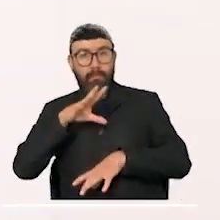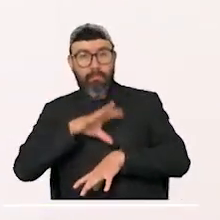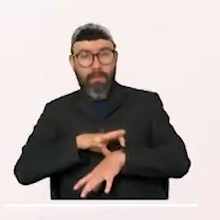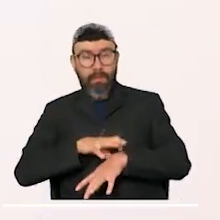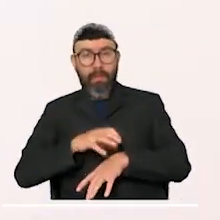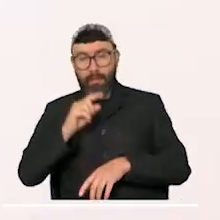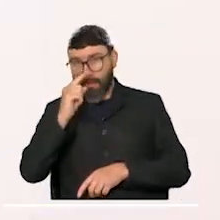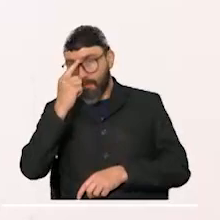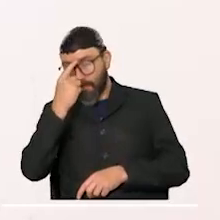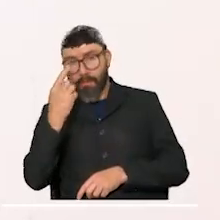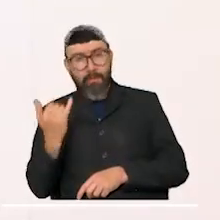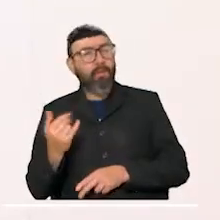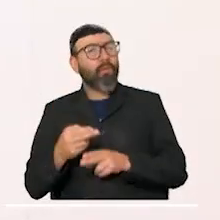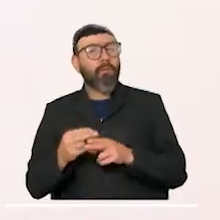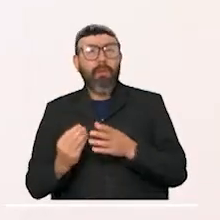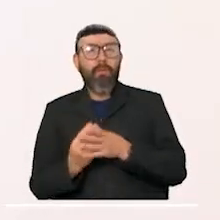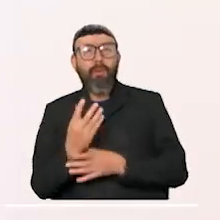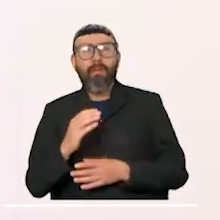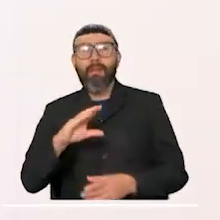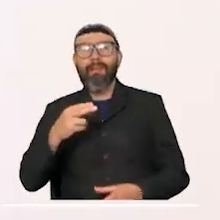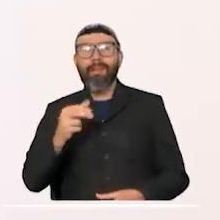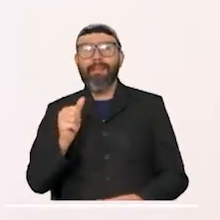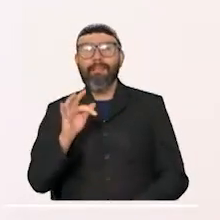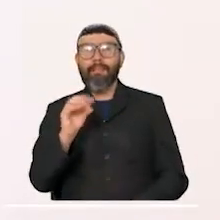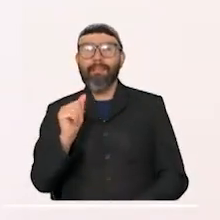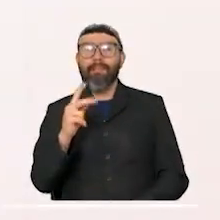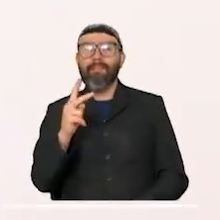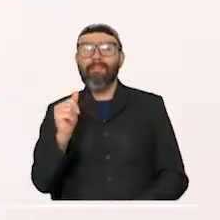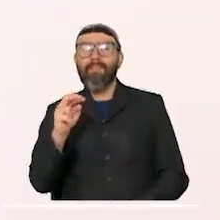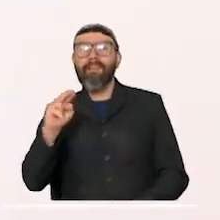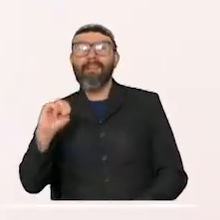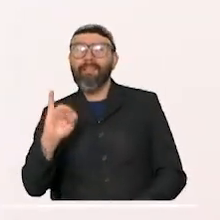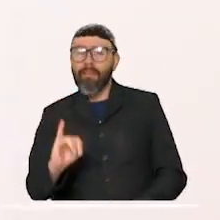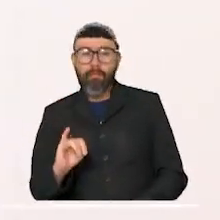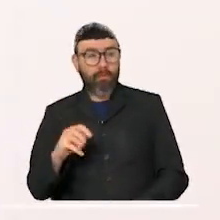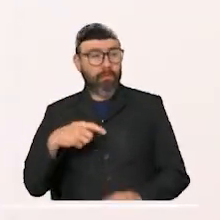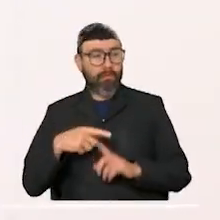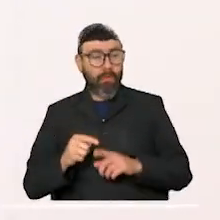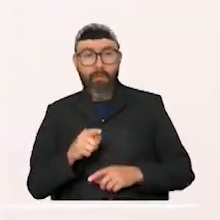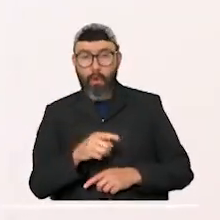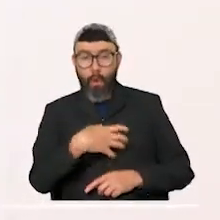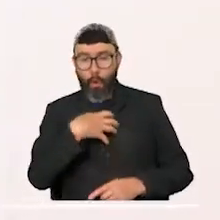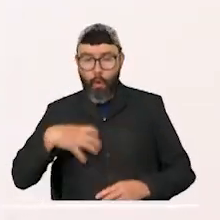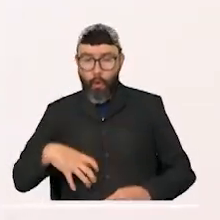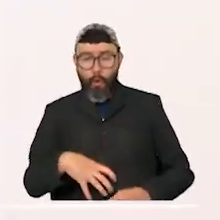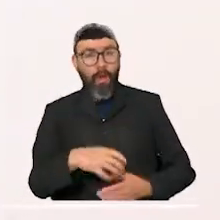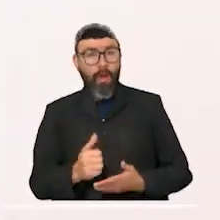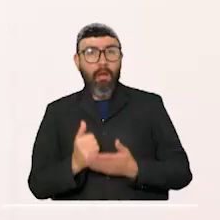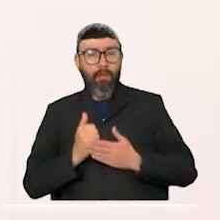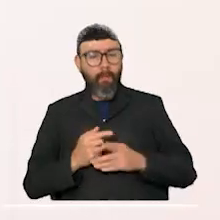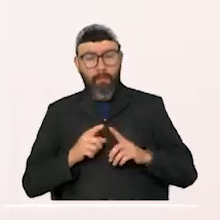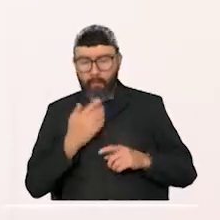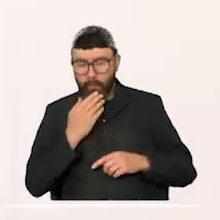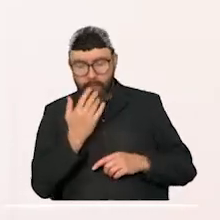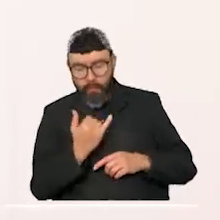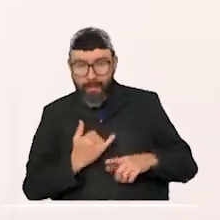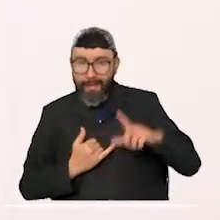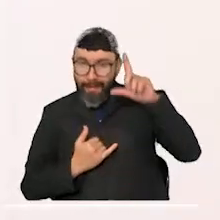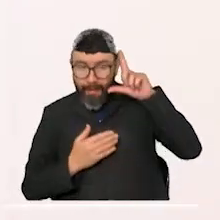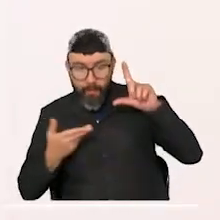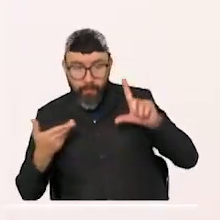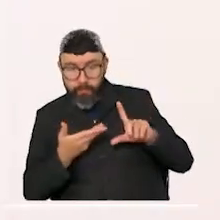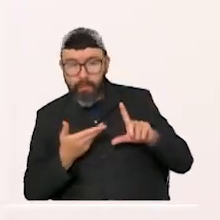una planta llamada chatabari que tiene muchas funciones en varios órganos pero desde el punto de vista reproductivo nos va a ayudar